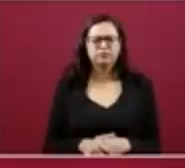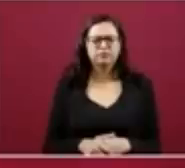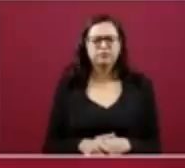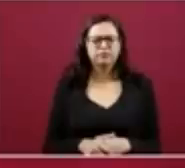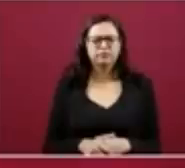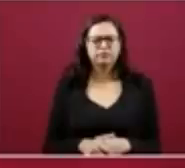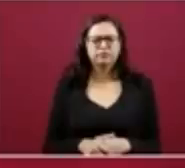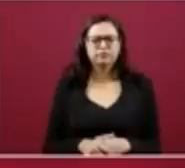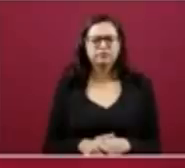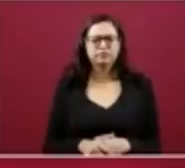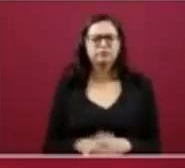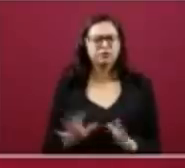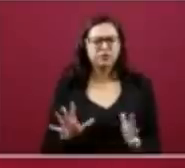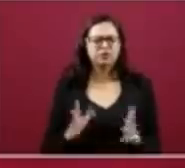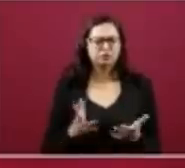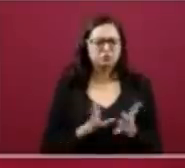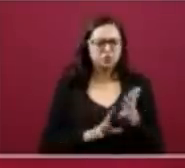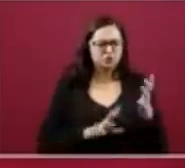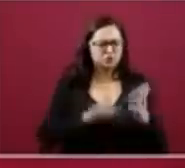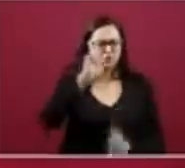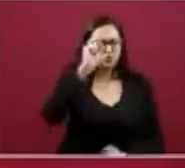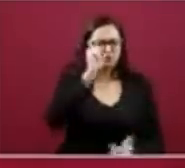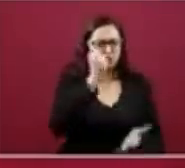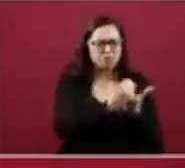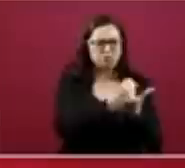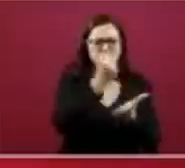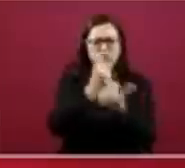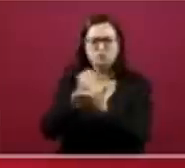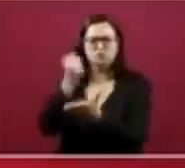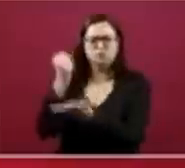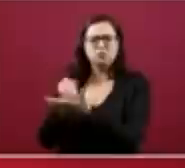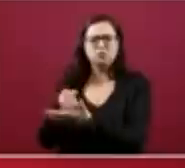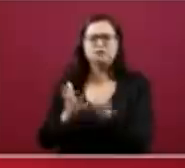esta reforma constitucional en 26